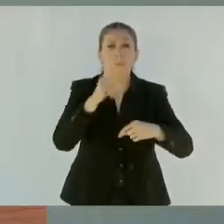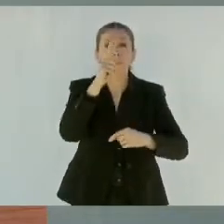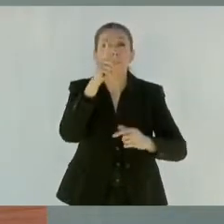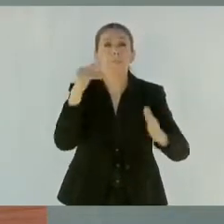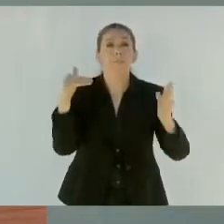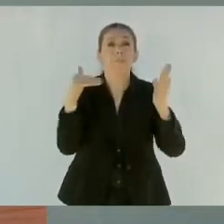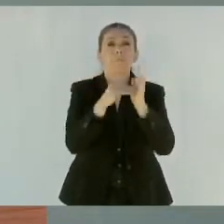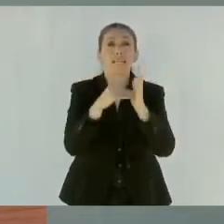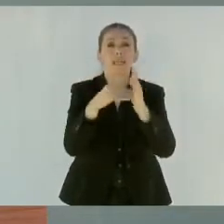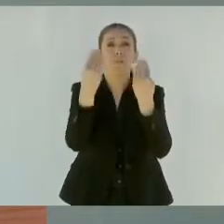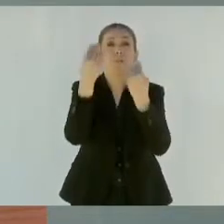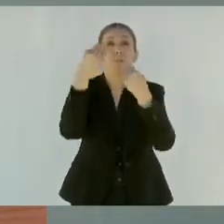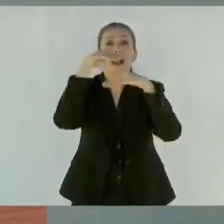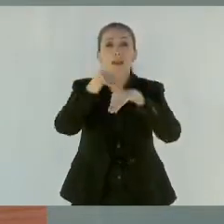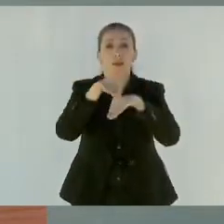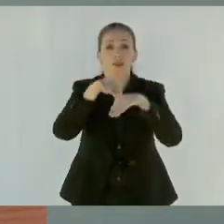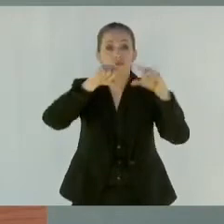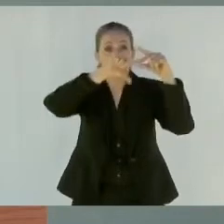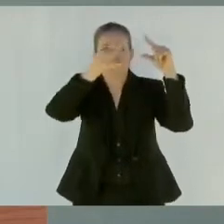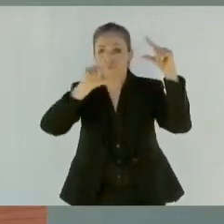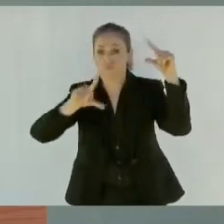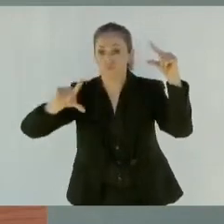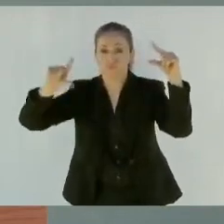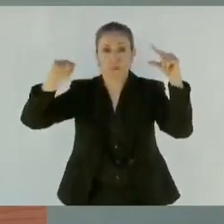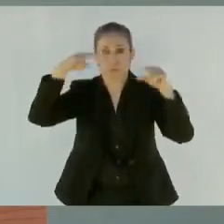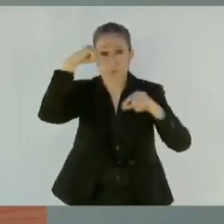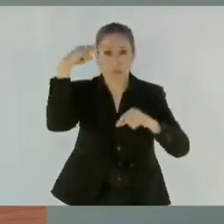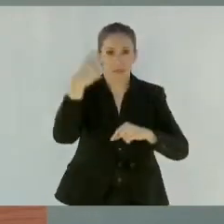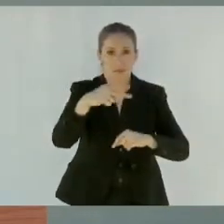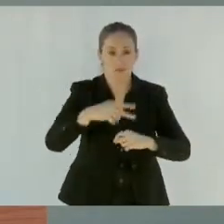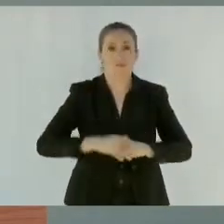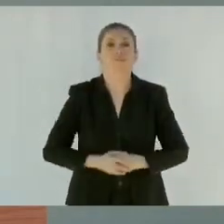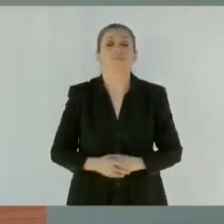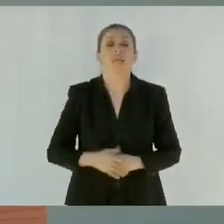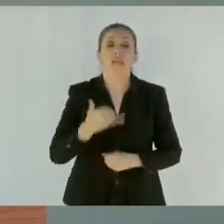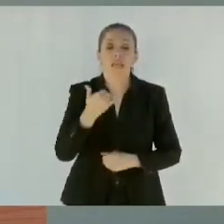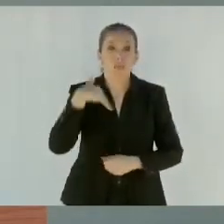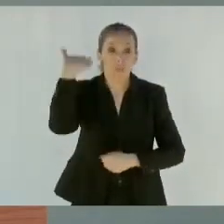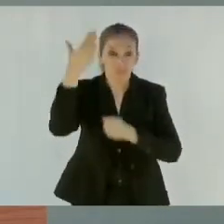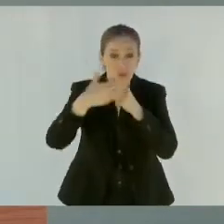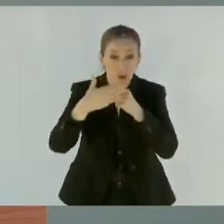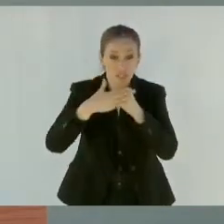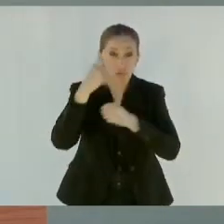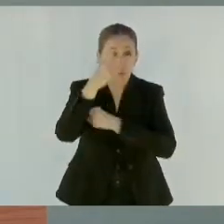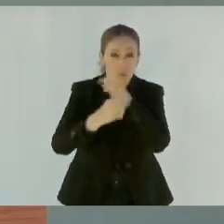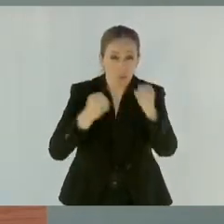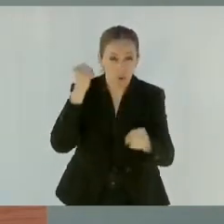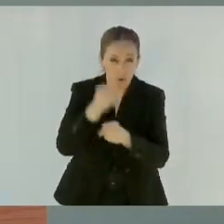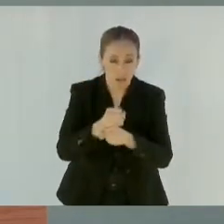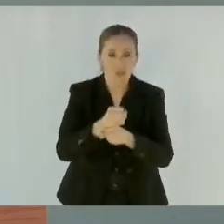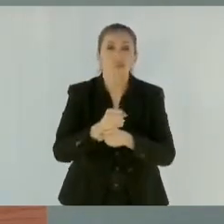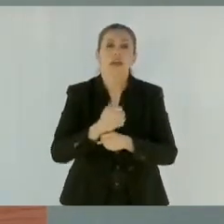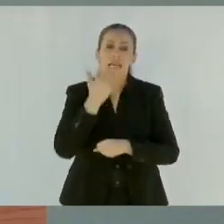año próximo vamos a terminar con el plan de construir y equipar